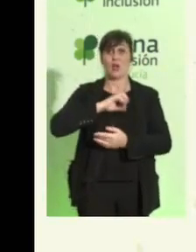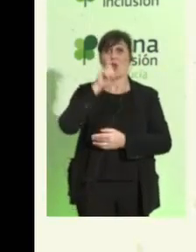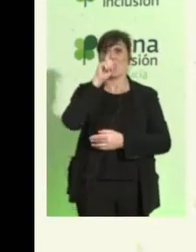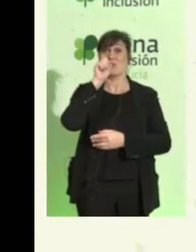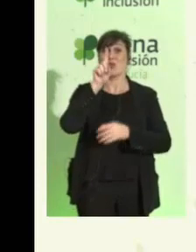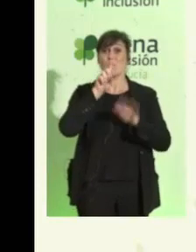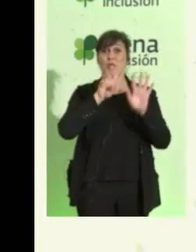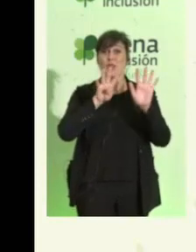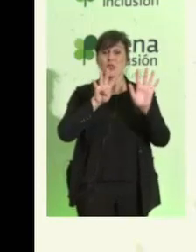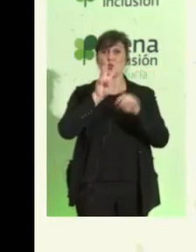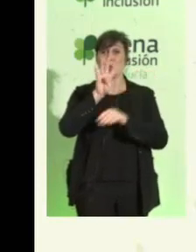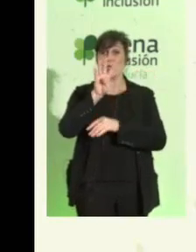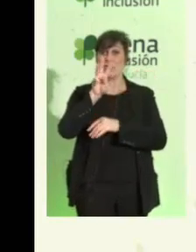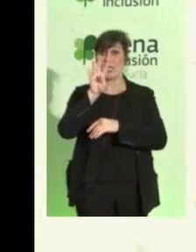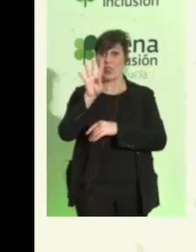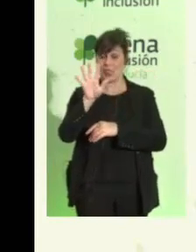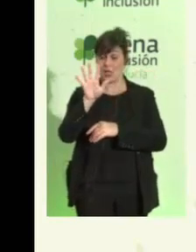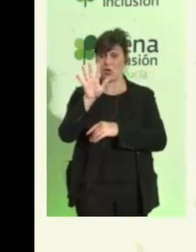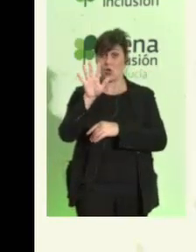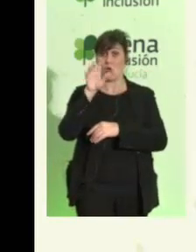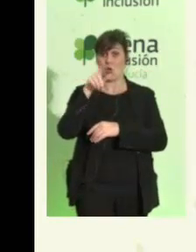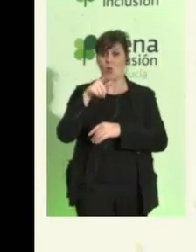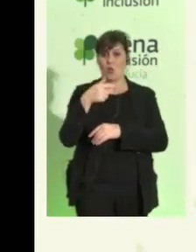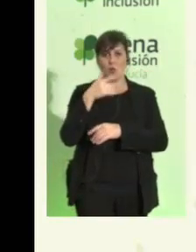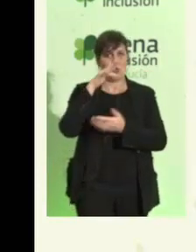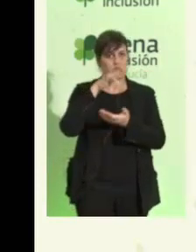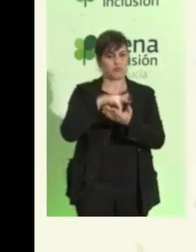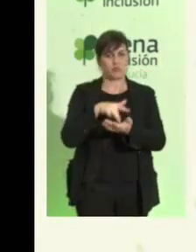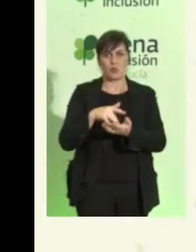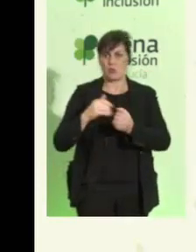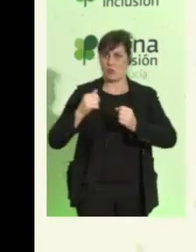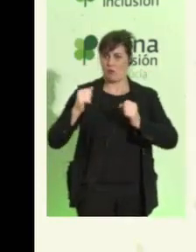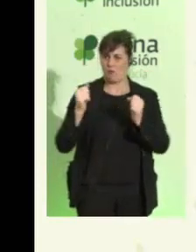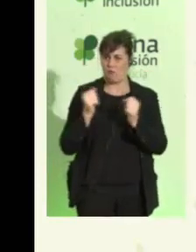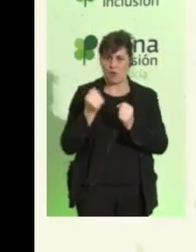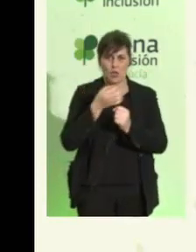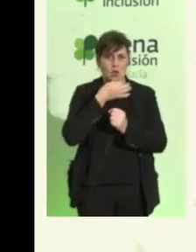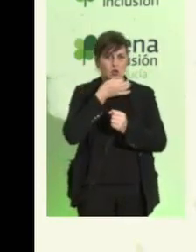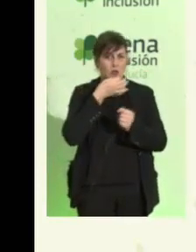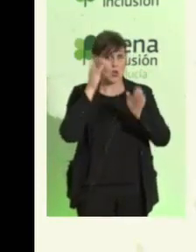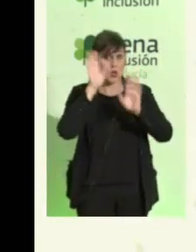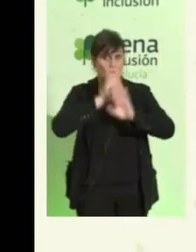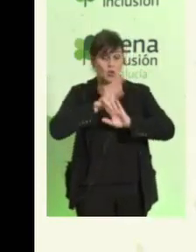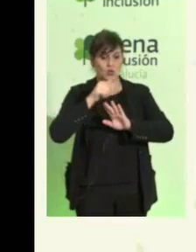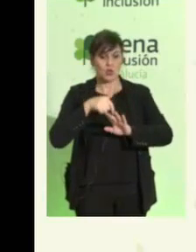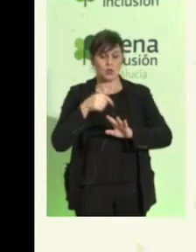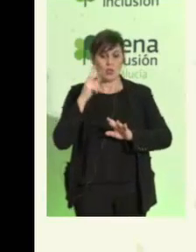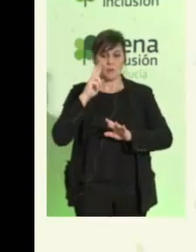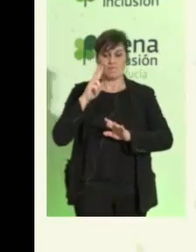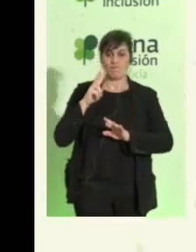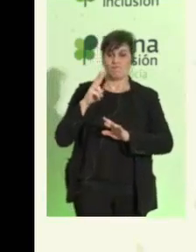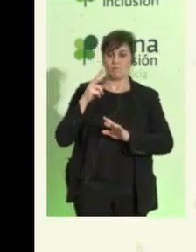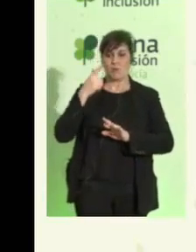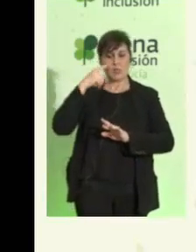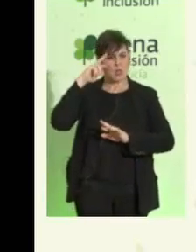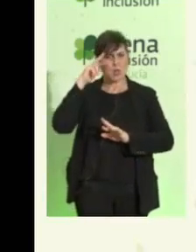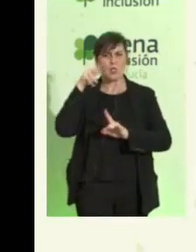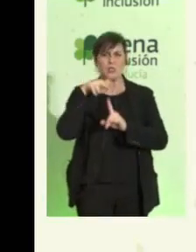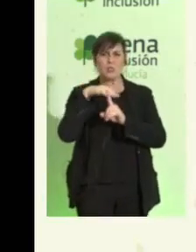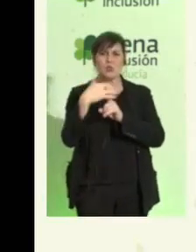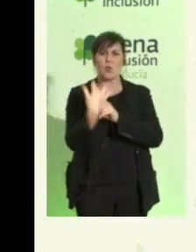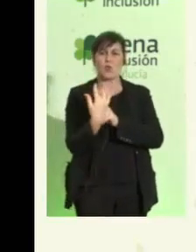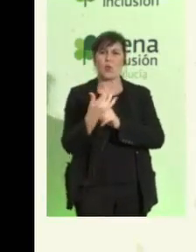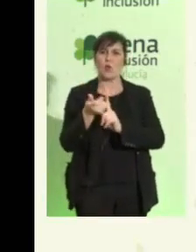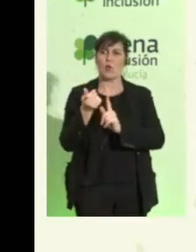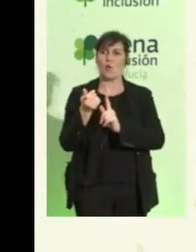1995, en un día muy frío, por la tarde, noche, me enfrenté a una situación en la que una persona